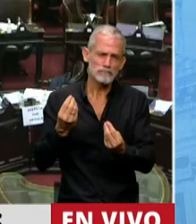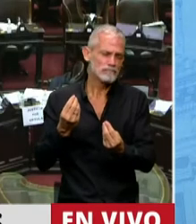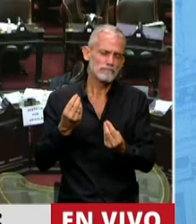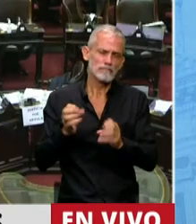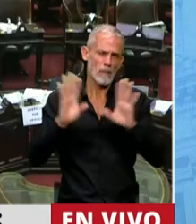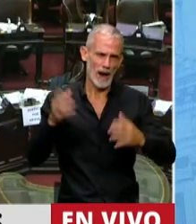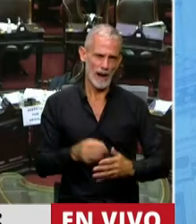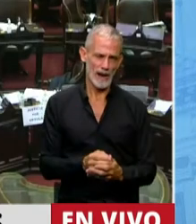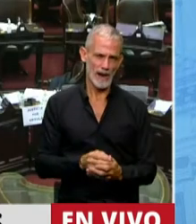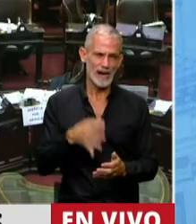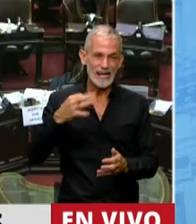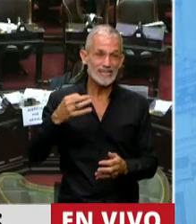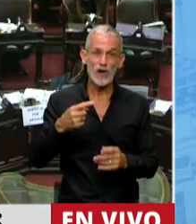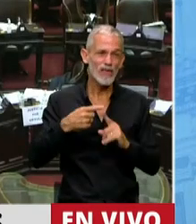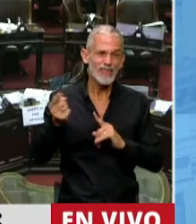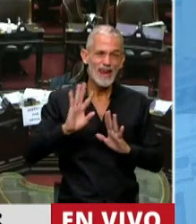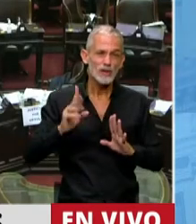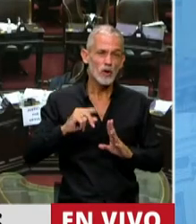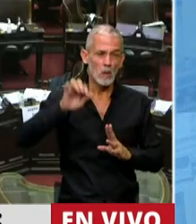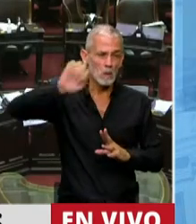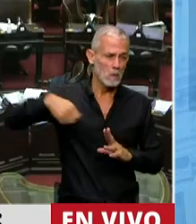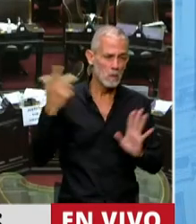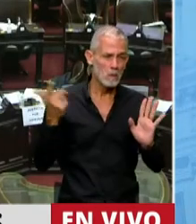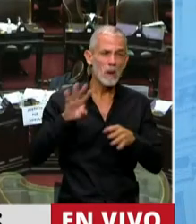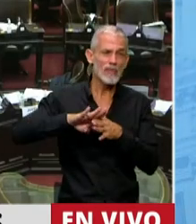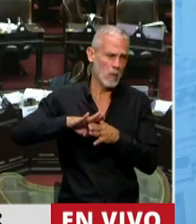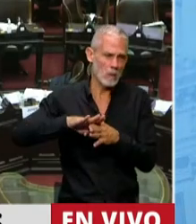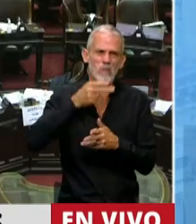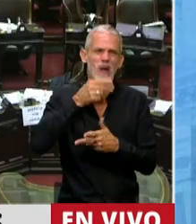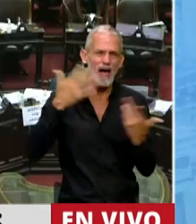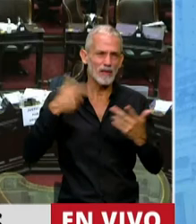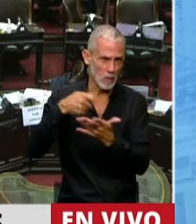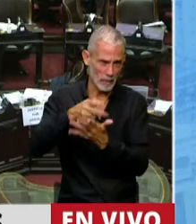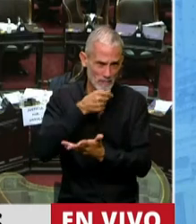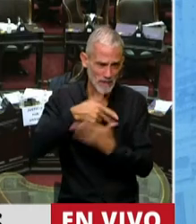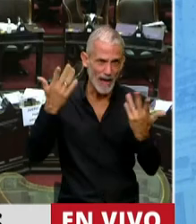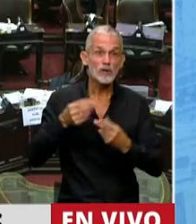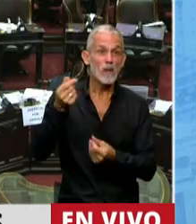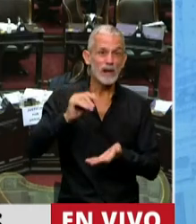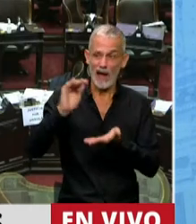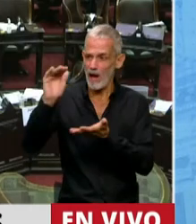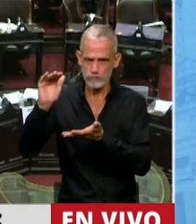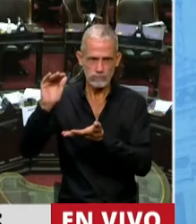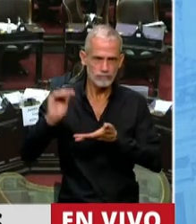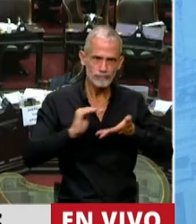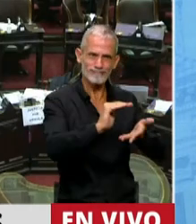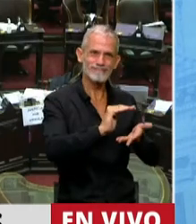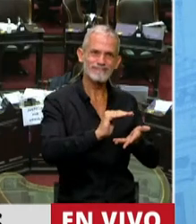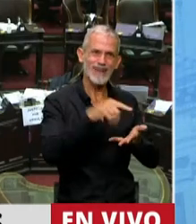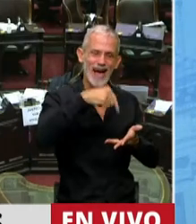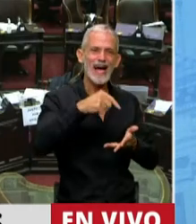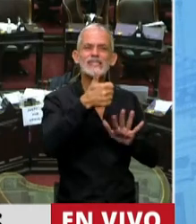fraudulento, sino que es directamente el desconocimiento soberano de esta deuda y que esos recursos se destinen, por ejemplo,